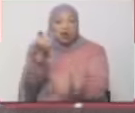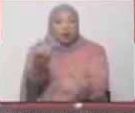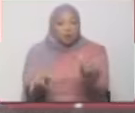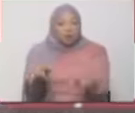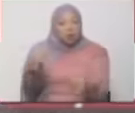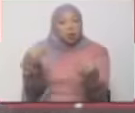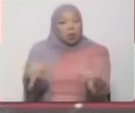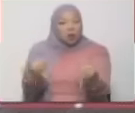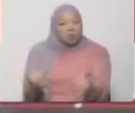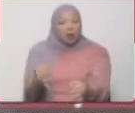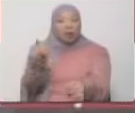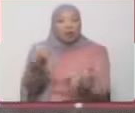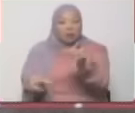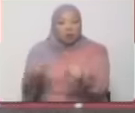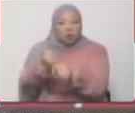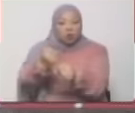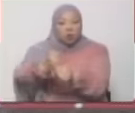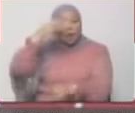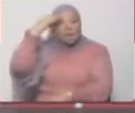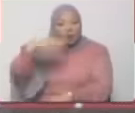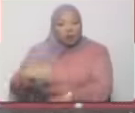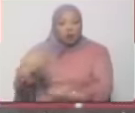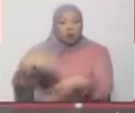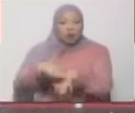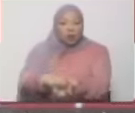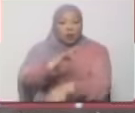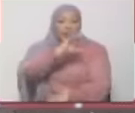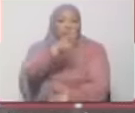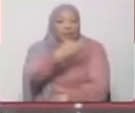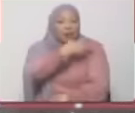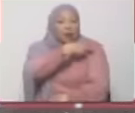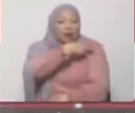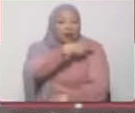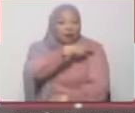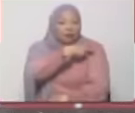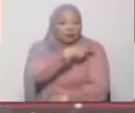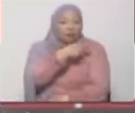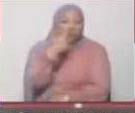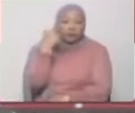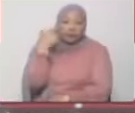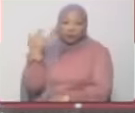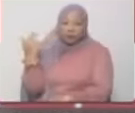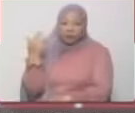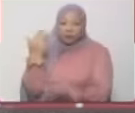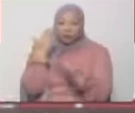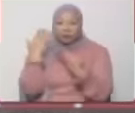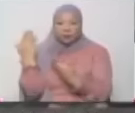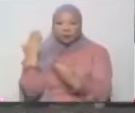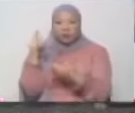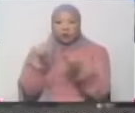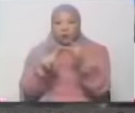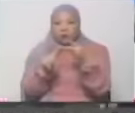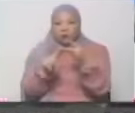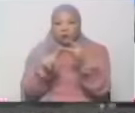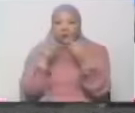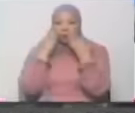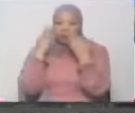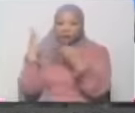trata del general en jefe Vladimir Padrino López, el general en jefe Hernández Lares,